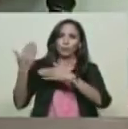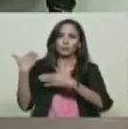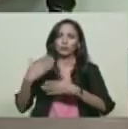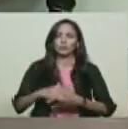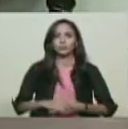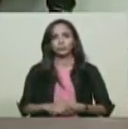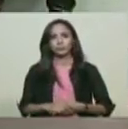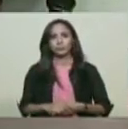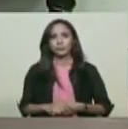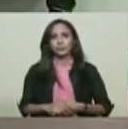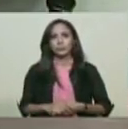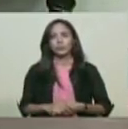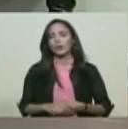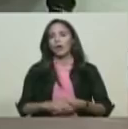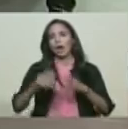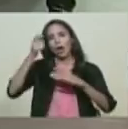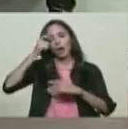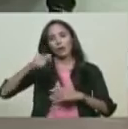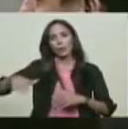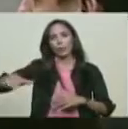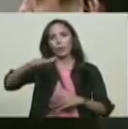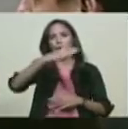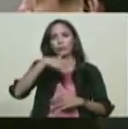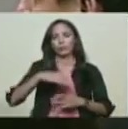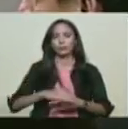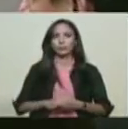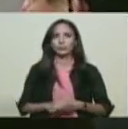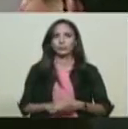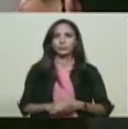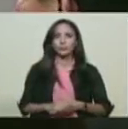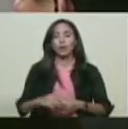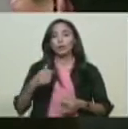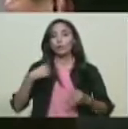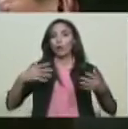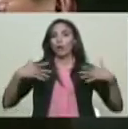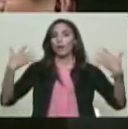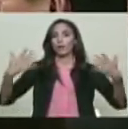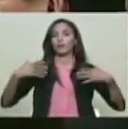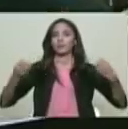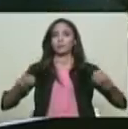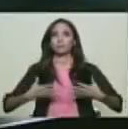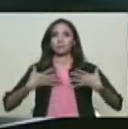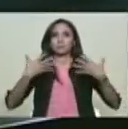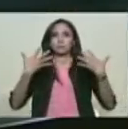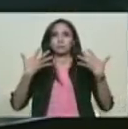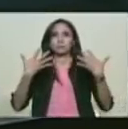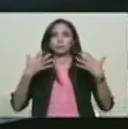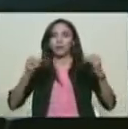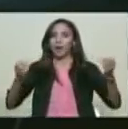a nombre de un pueblo. Me siento feliz, motivado.